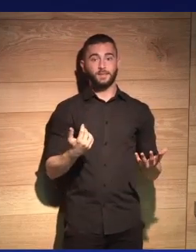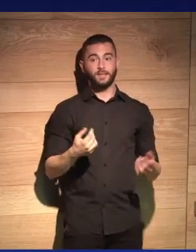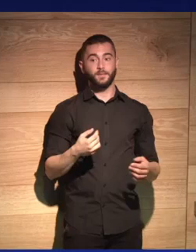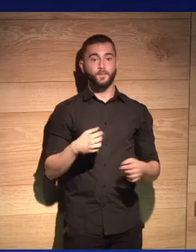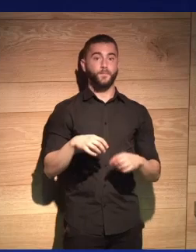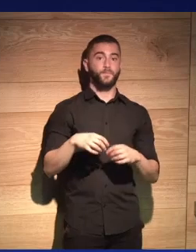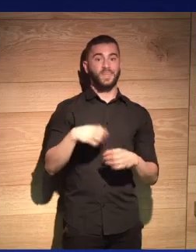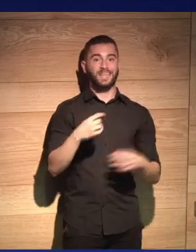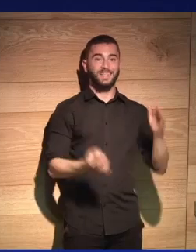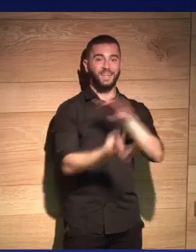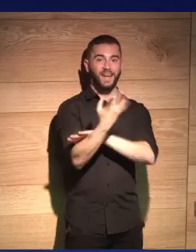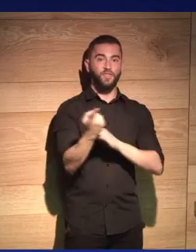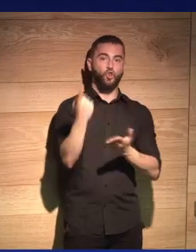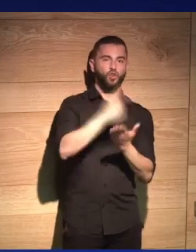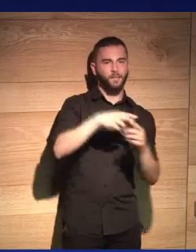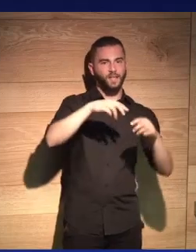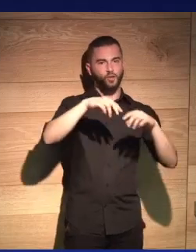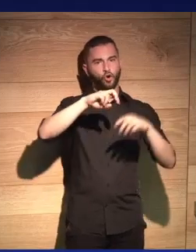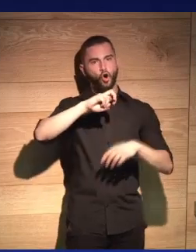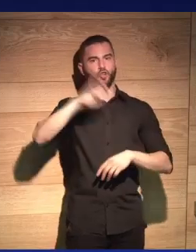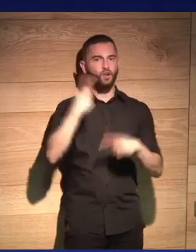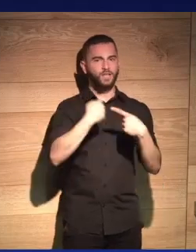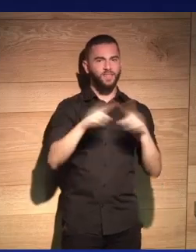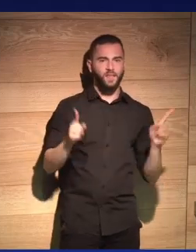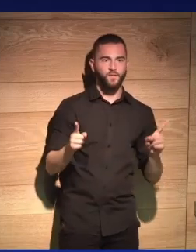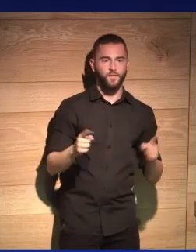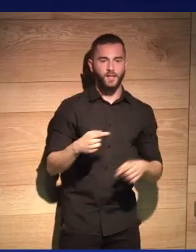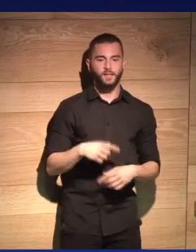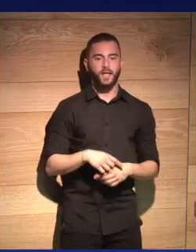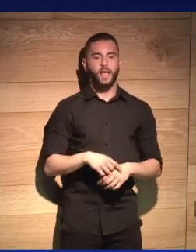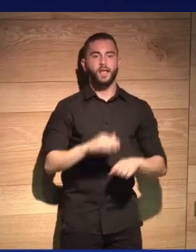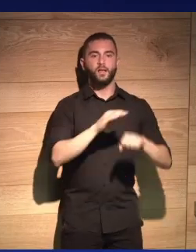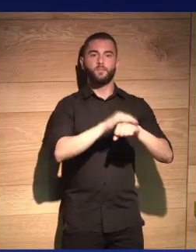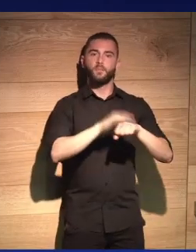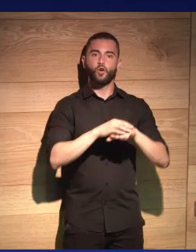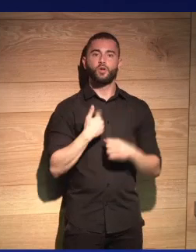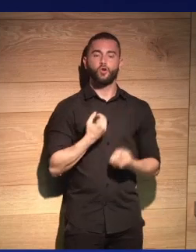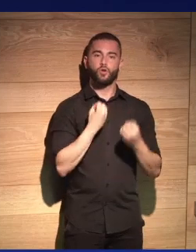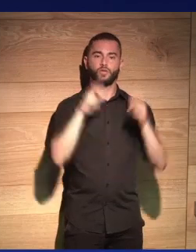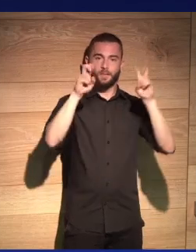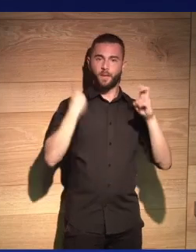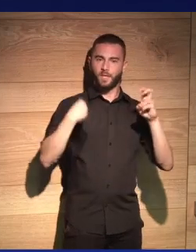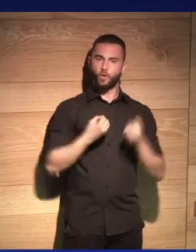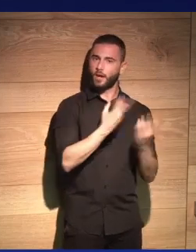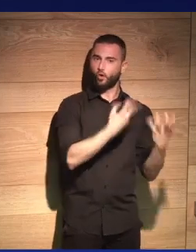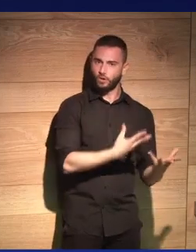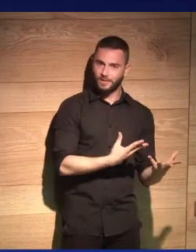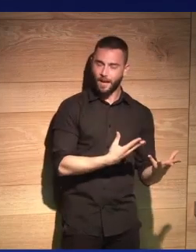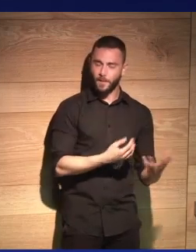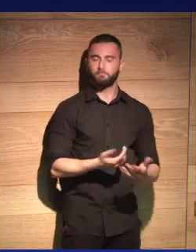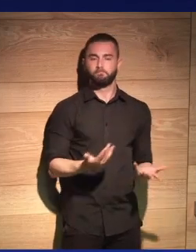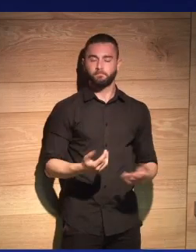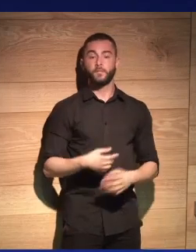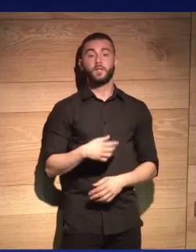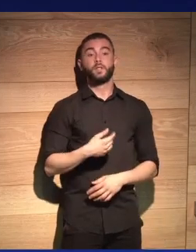reconfigurando en otra cosa, ¿no? El otro día le contaba a amigo Saca que hablando de este mismo tema, que por ejemplo,